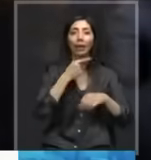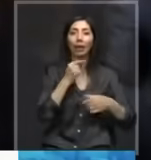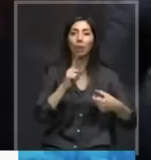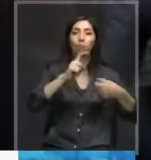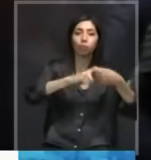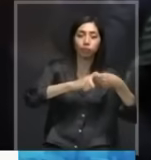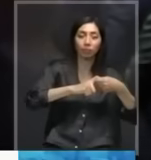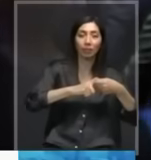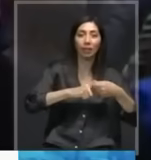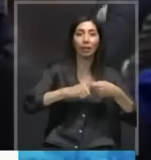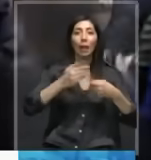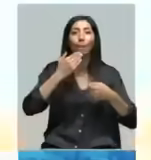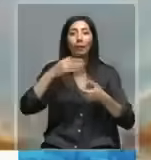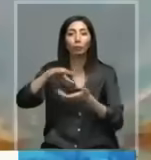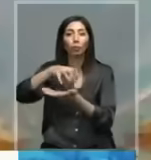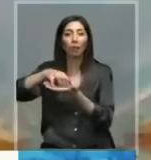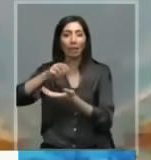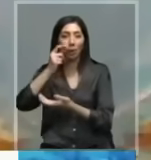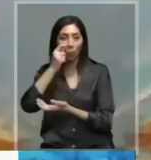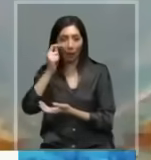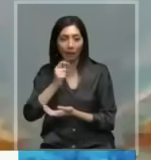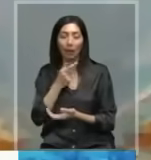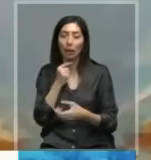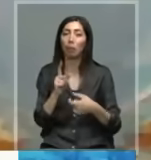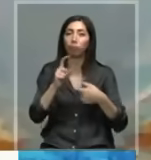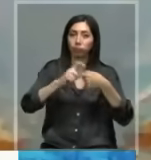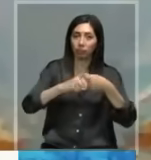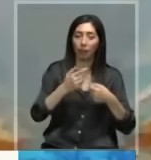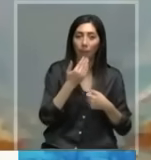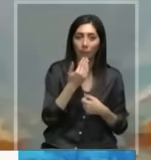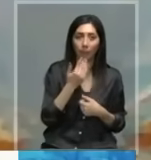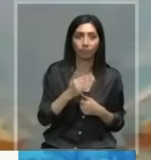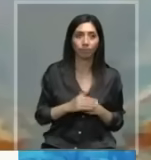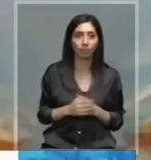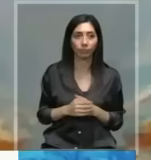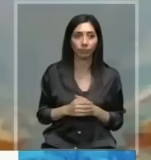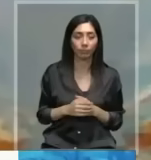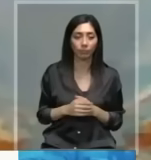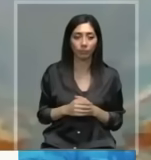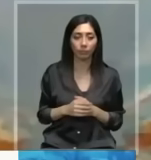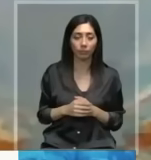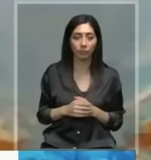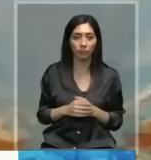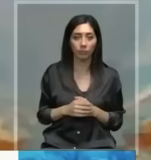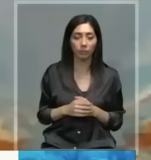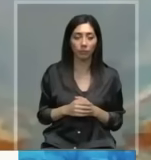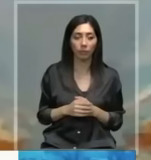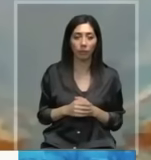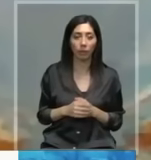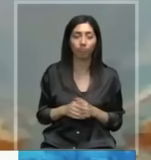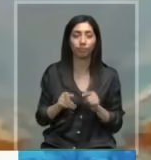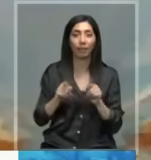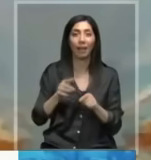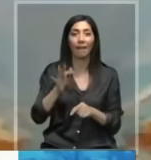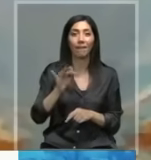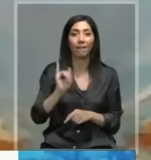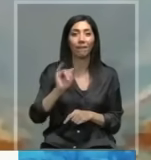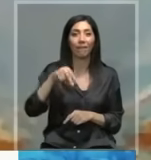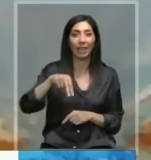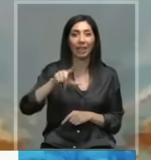al bloque. Como la invasión rusa a Ucrania asustó a Finlandia y